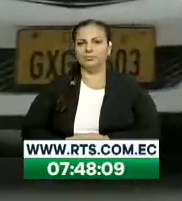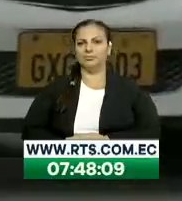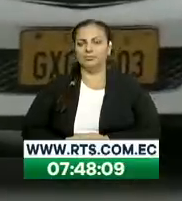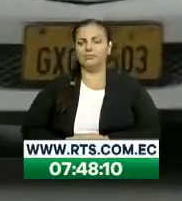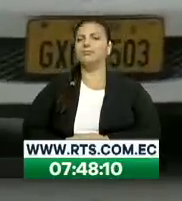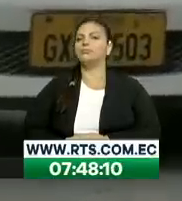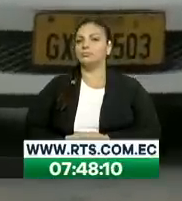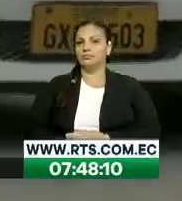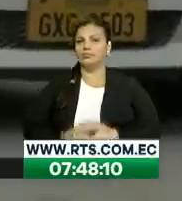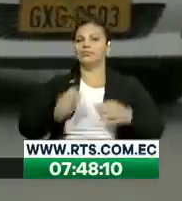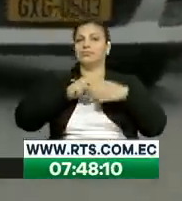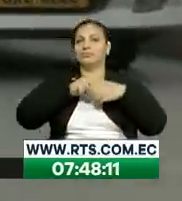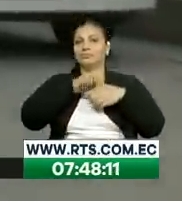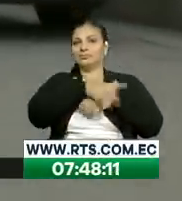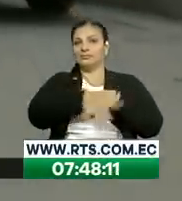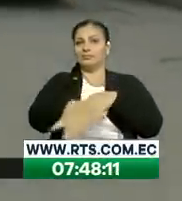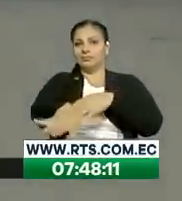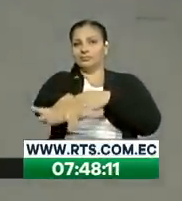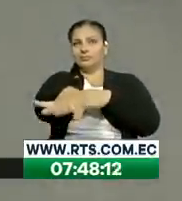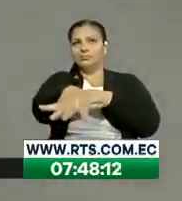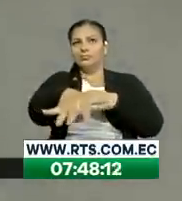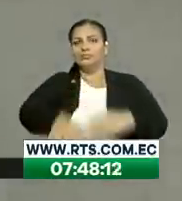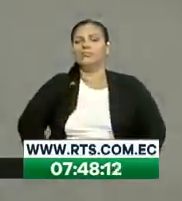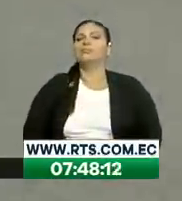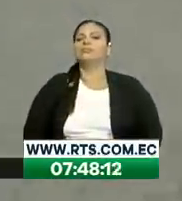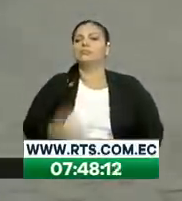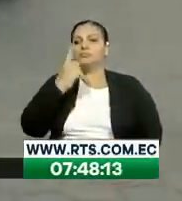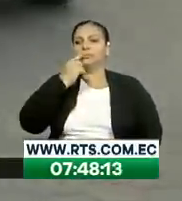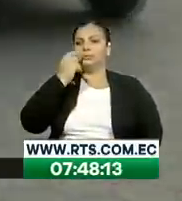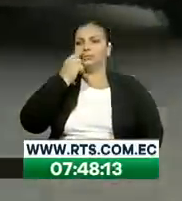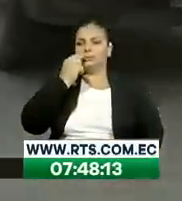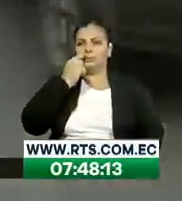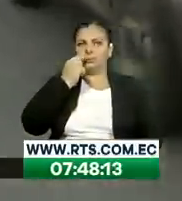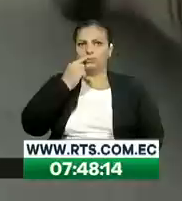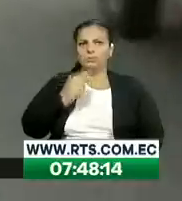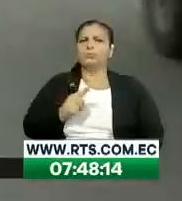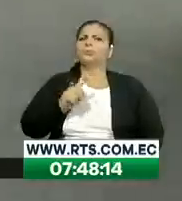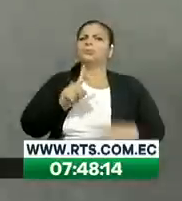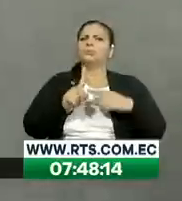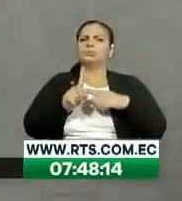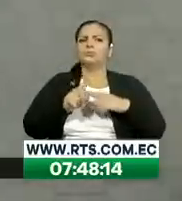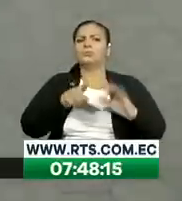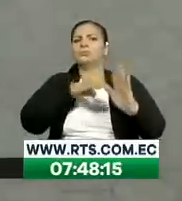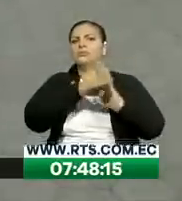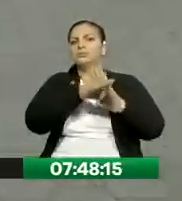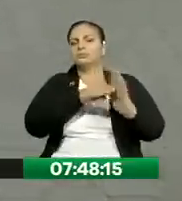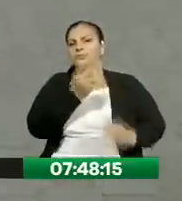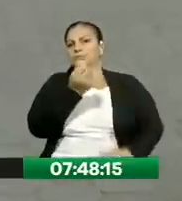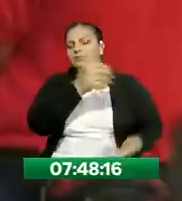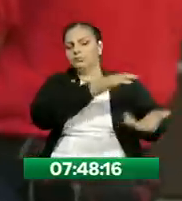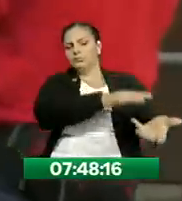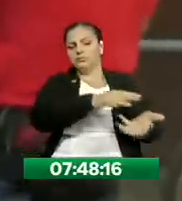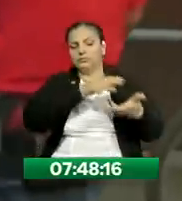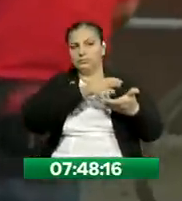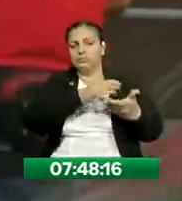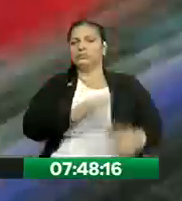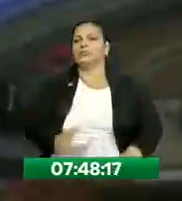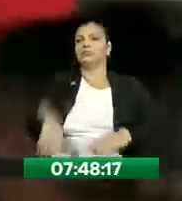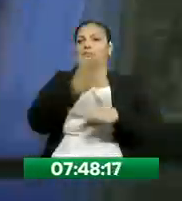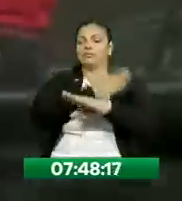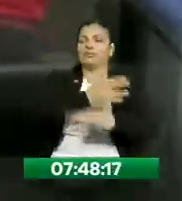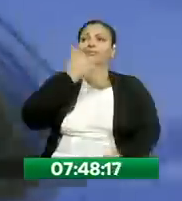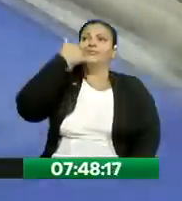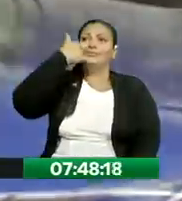Un agente policial que cumplía funciones en Naranjal, provincia del Guayas, resultó herido con 3 impactos de bala luego de